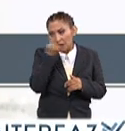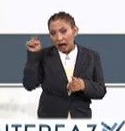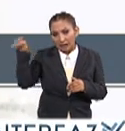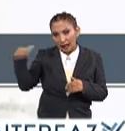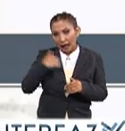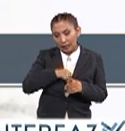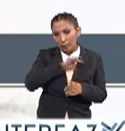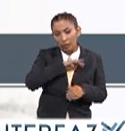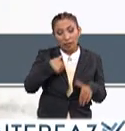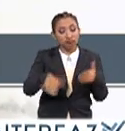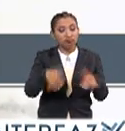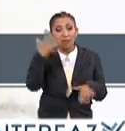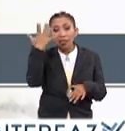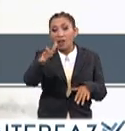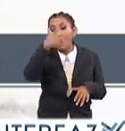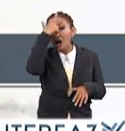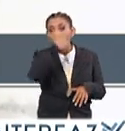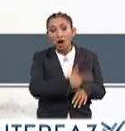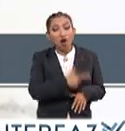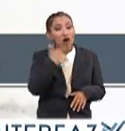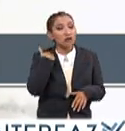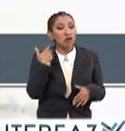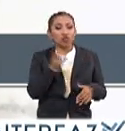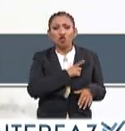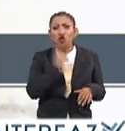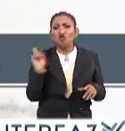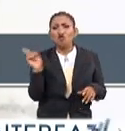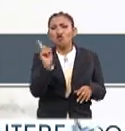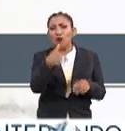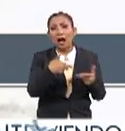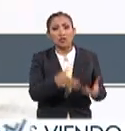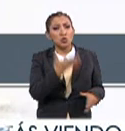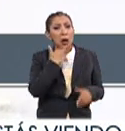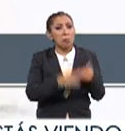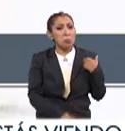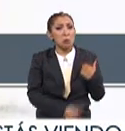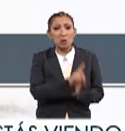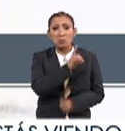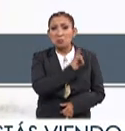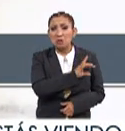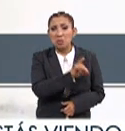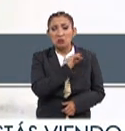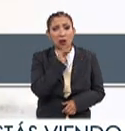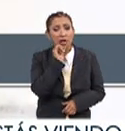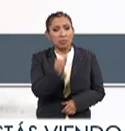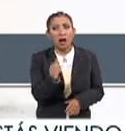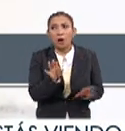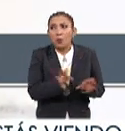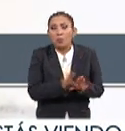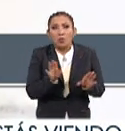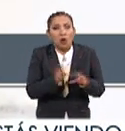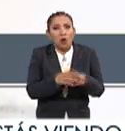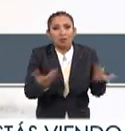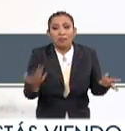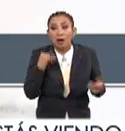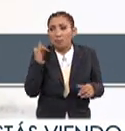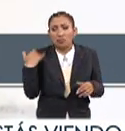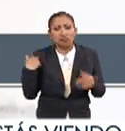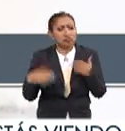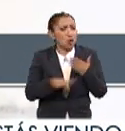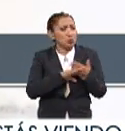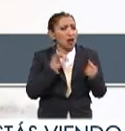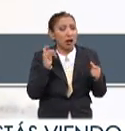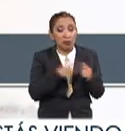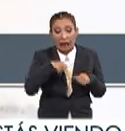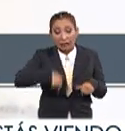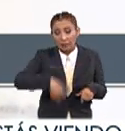allá podíamos caminar a las 10 de la noche solos en la calle sin ningún tipo de miedo. Era como, no nos va a pasar jamás nada.